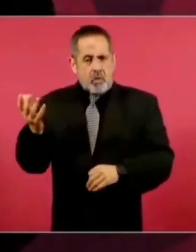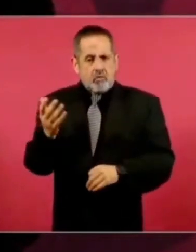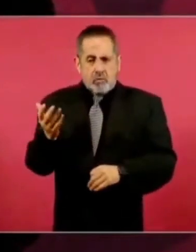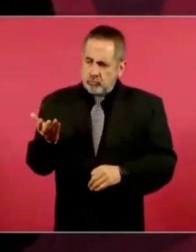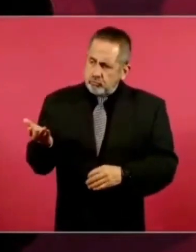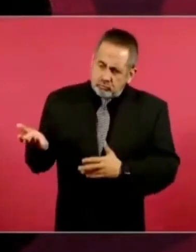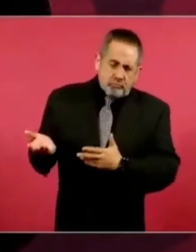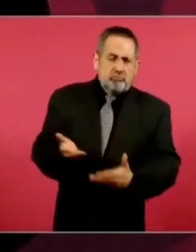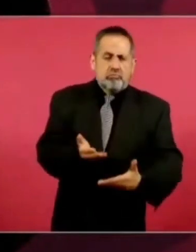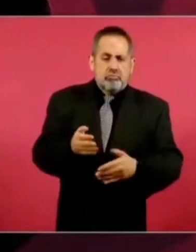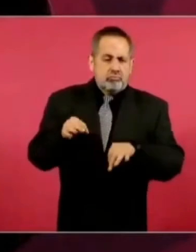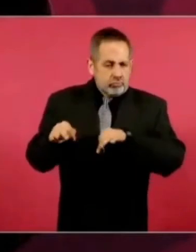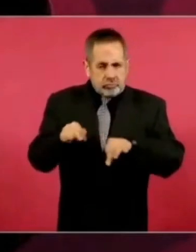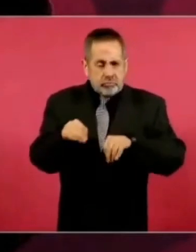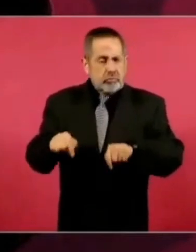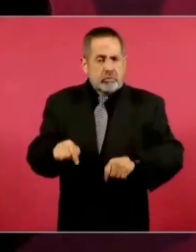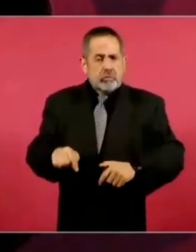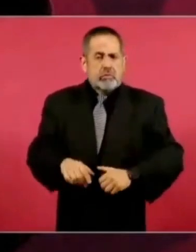ofrecerles trabajo.